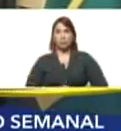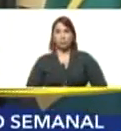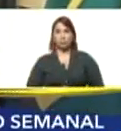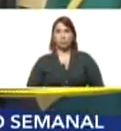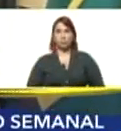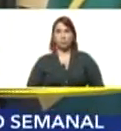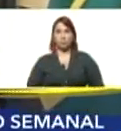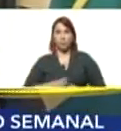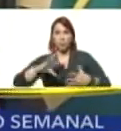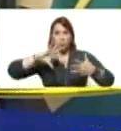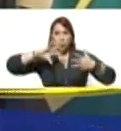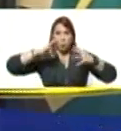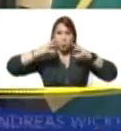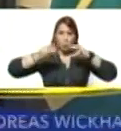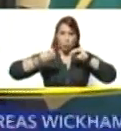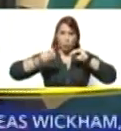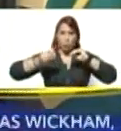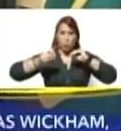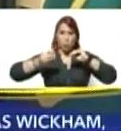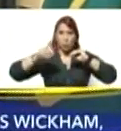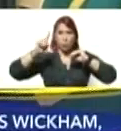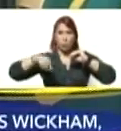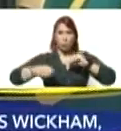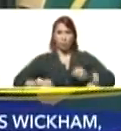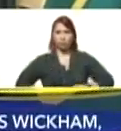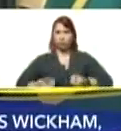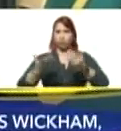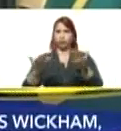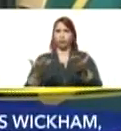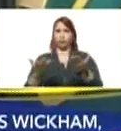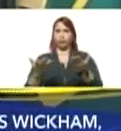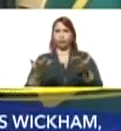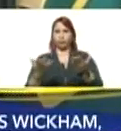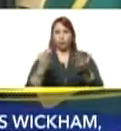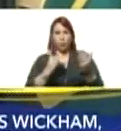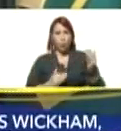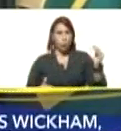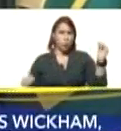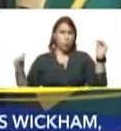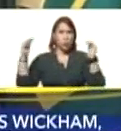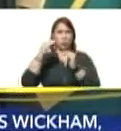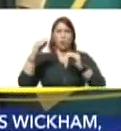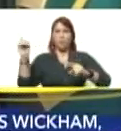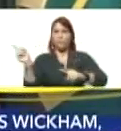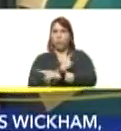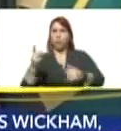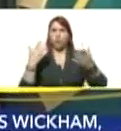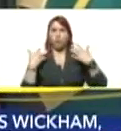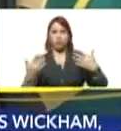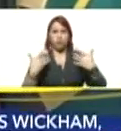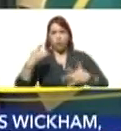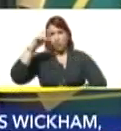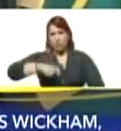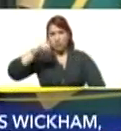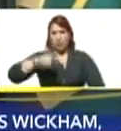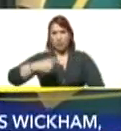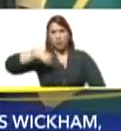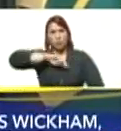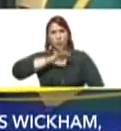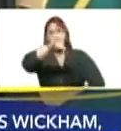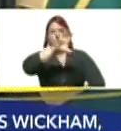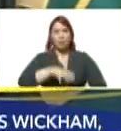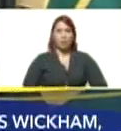se adecue y se ponga a la altura y con la velocidad que necesita nuestra